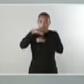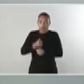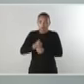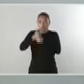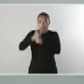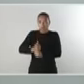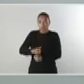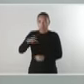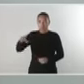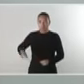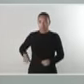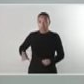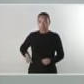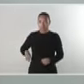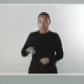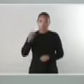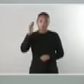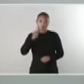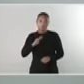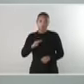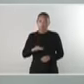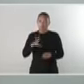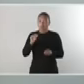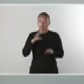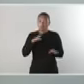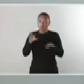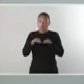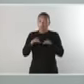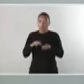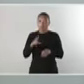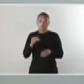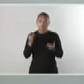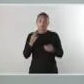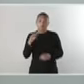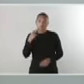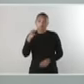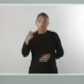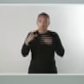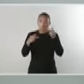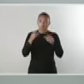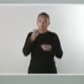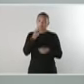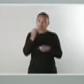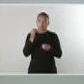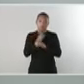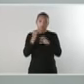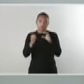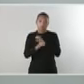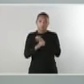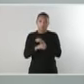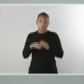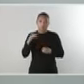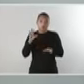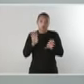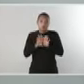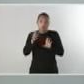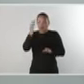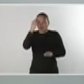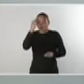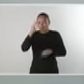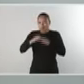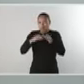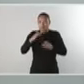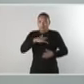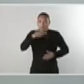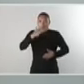gobiernos corruptos e improductivos no hace falta que diga mucho basta con el coraje que ya hay en todos los tamaulipecos